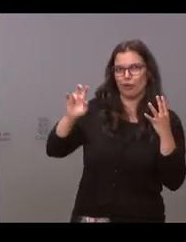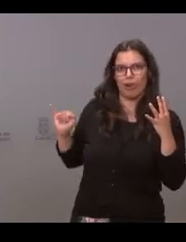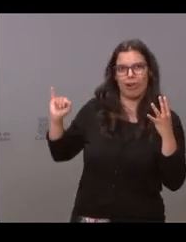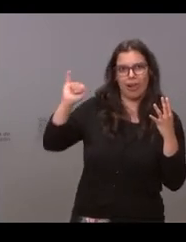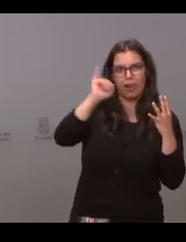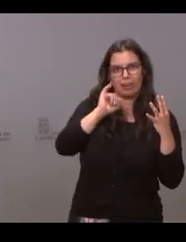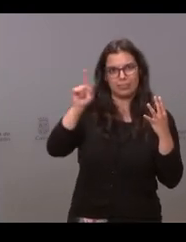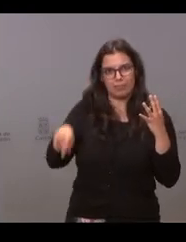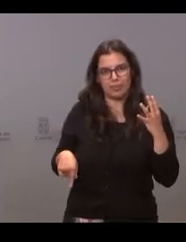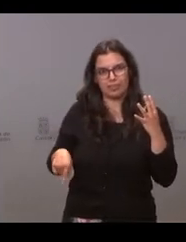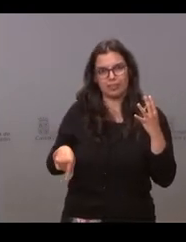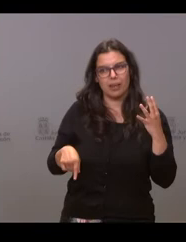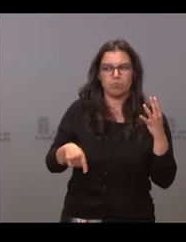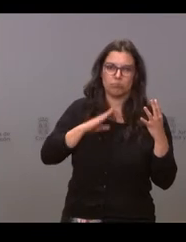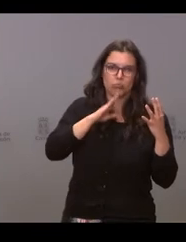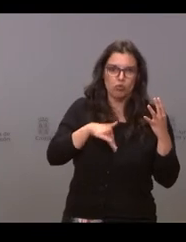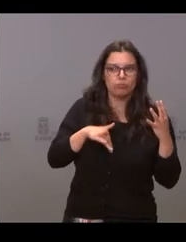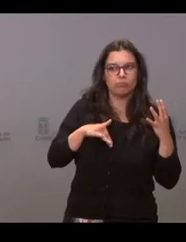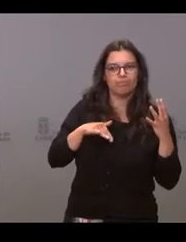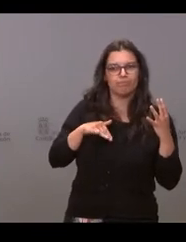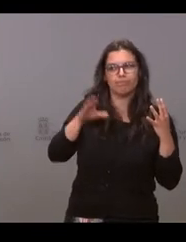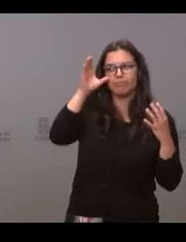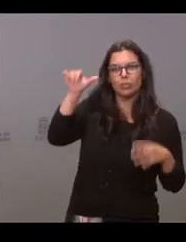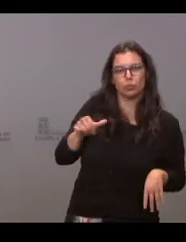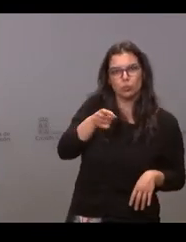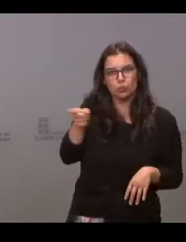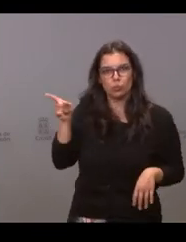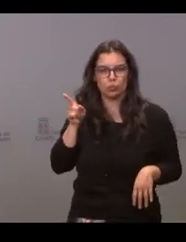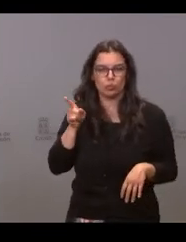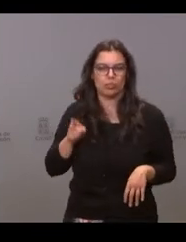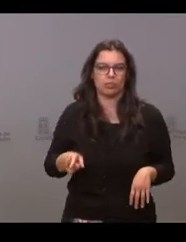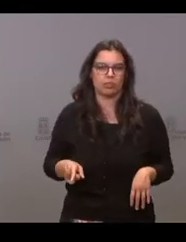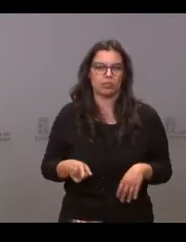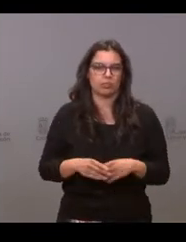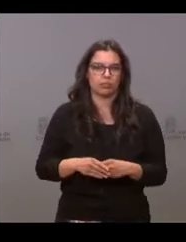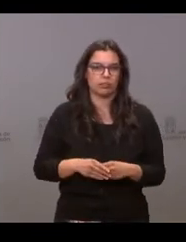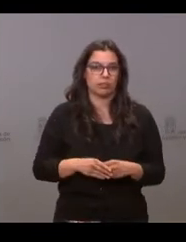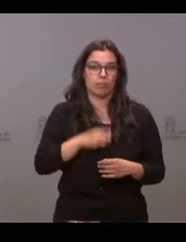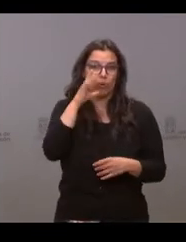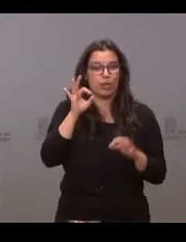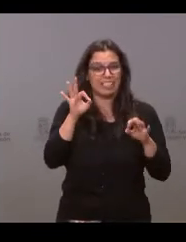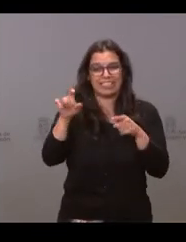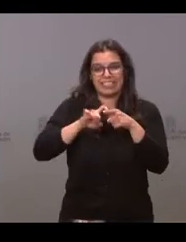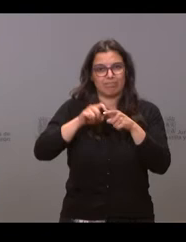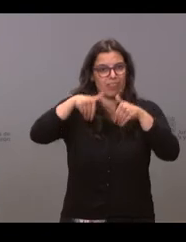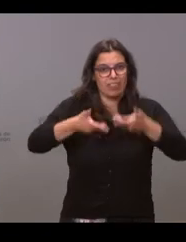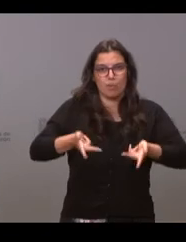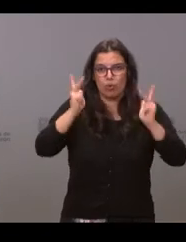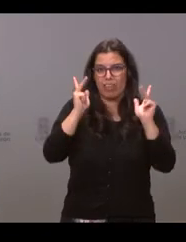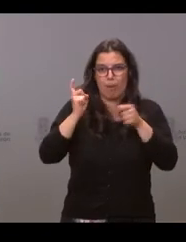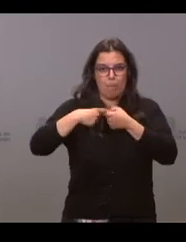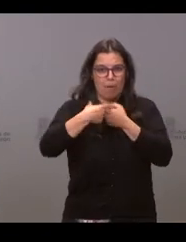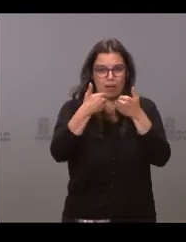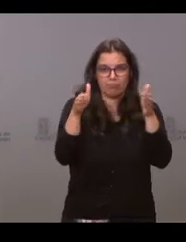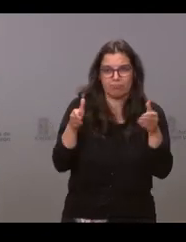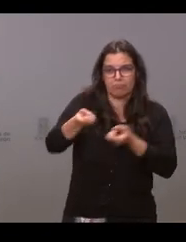que conviene también que sus voces sean escuchadas a partir de la democracia participativa en órganos de